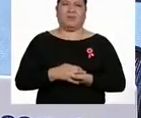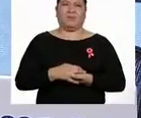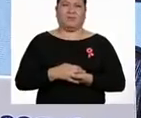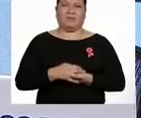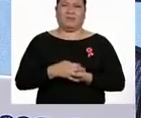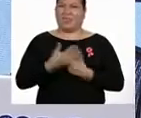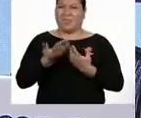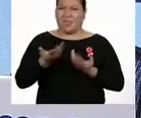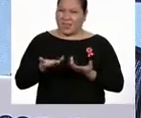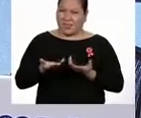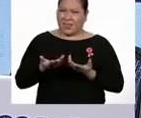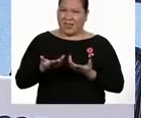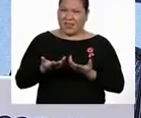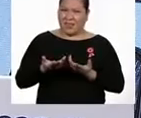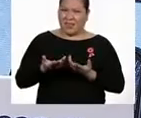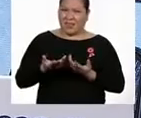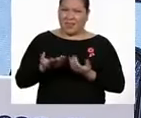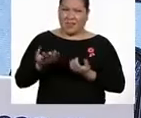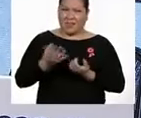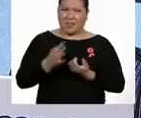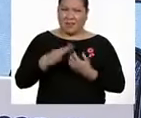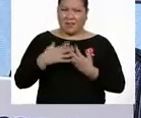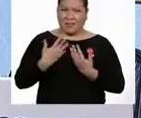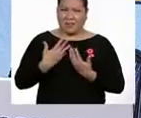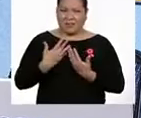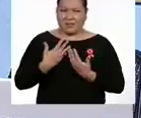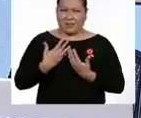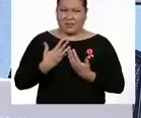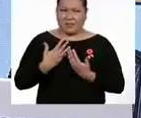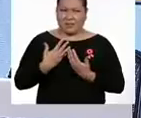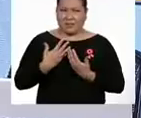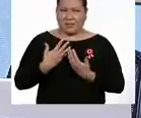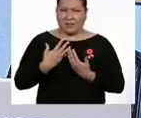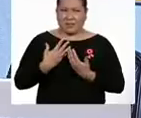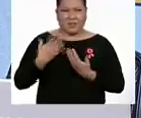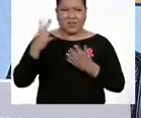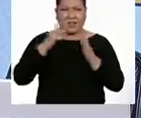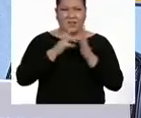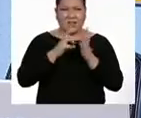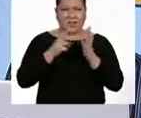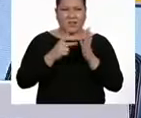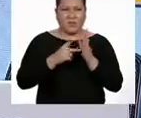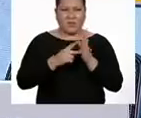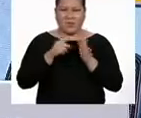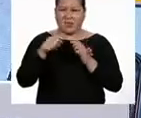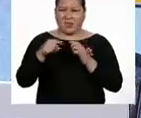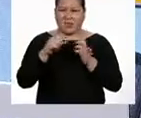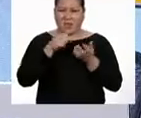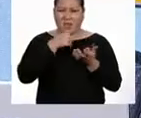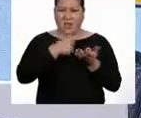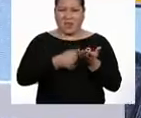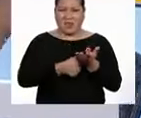¿Qué? No lo puedo creer, pero ¿qué querrá decir esta carta?